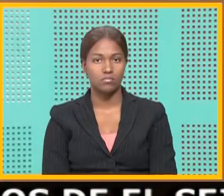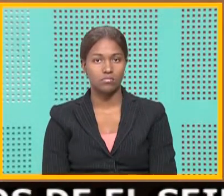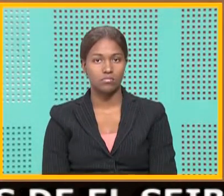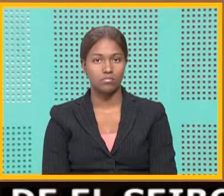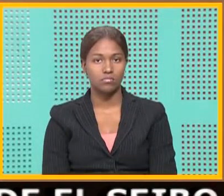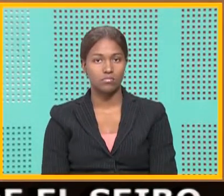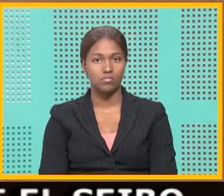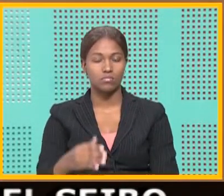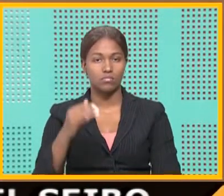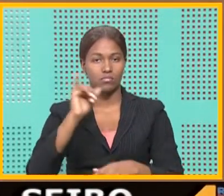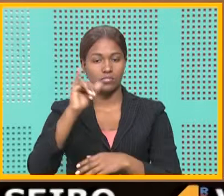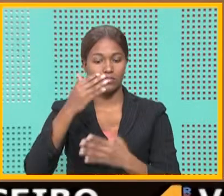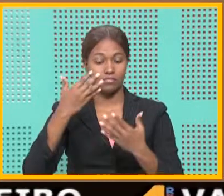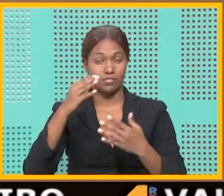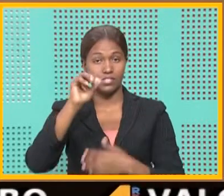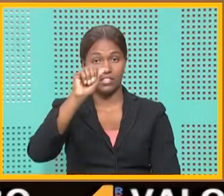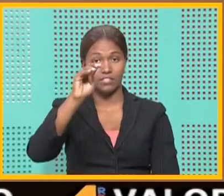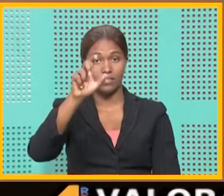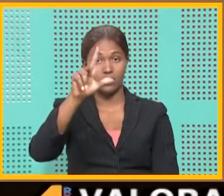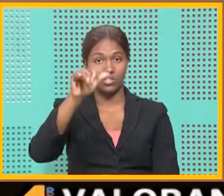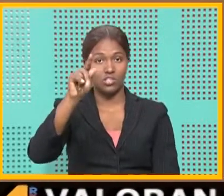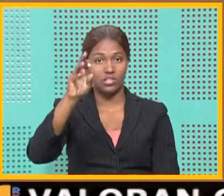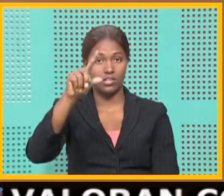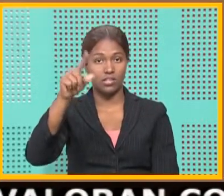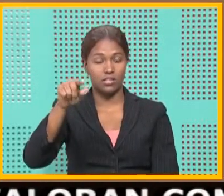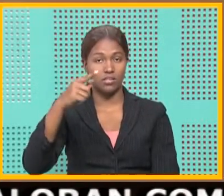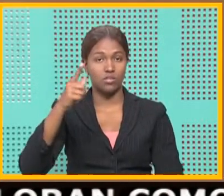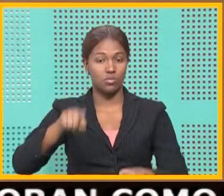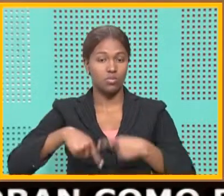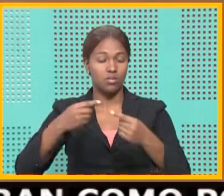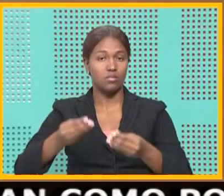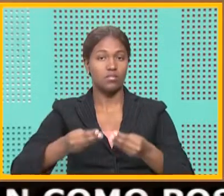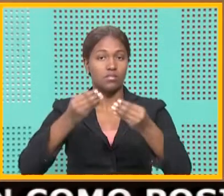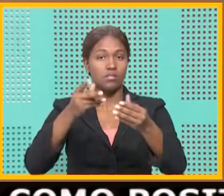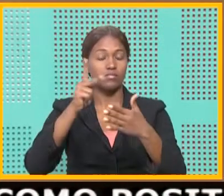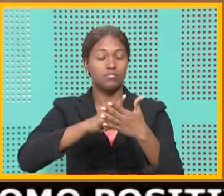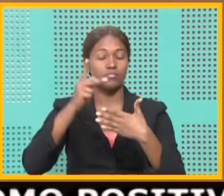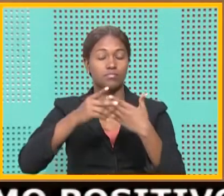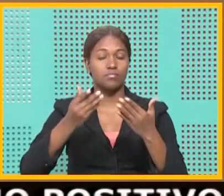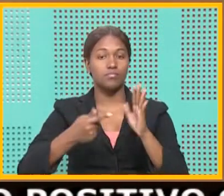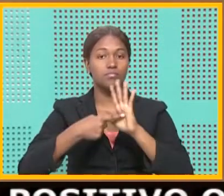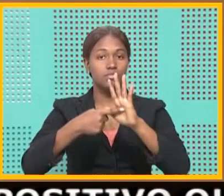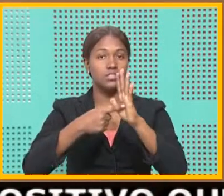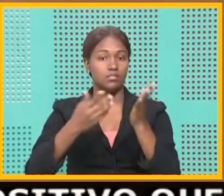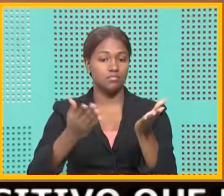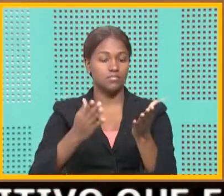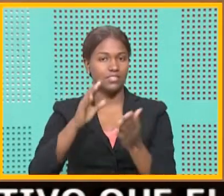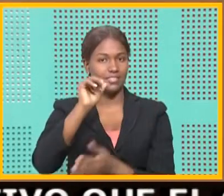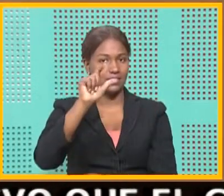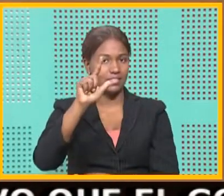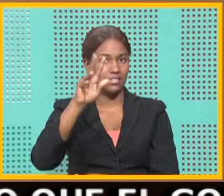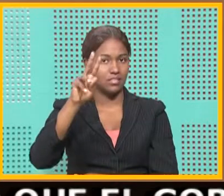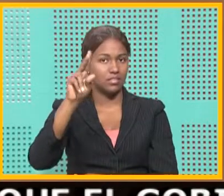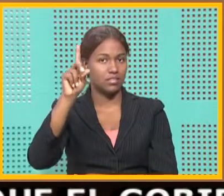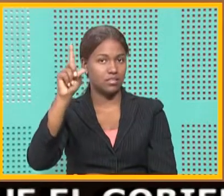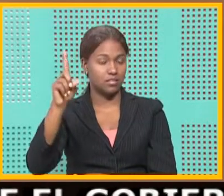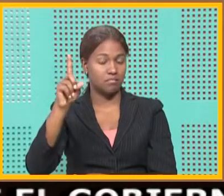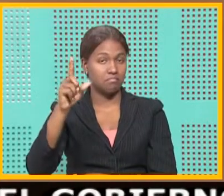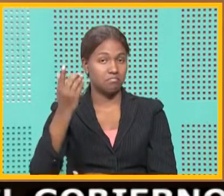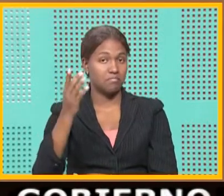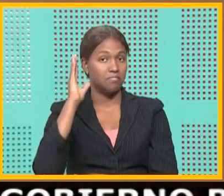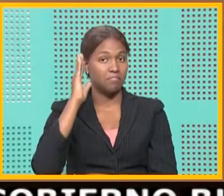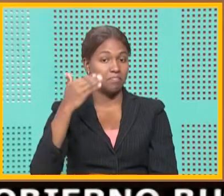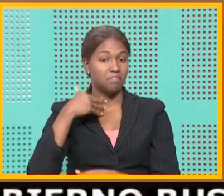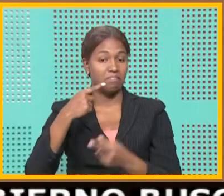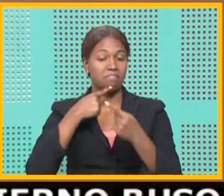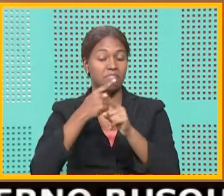Y el cineasta Abel Rodríguez, durante su participación en el programa Cita Cultural que se transmite por este canal 4RD,